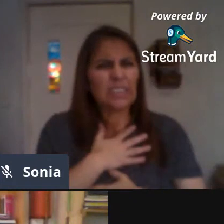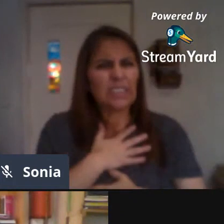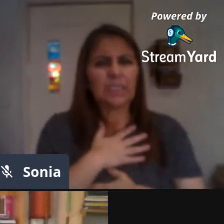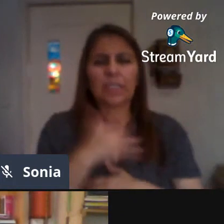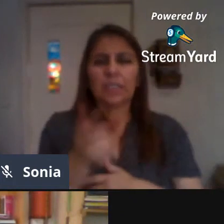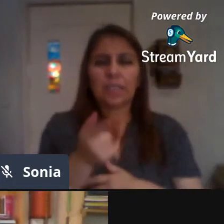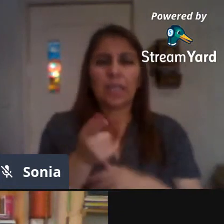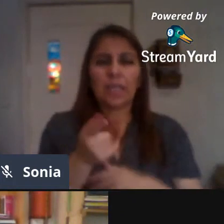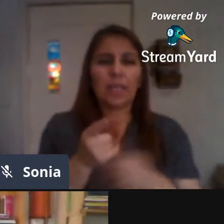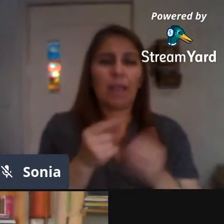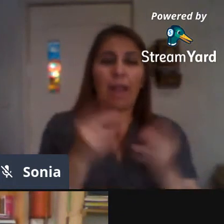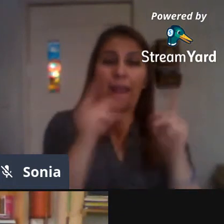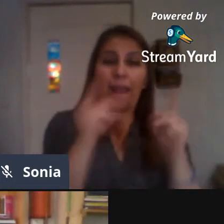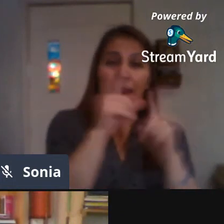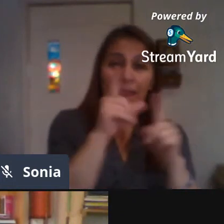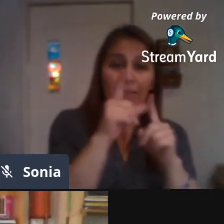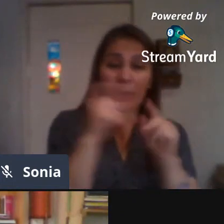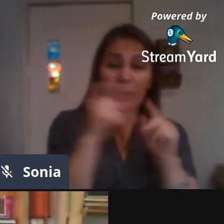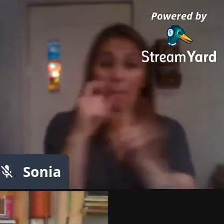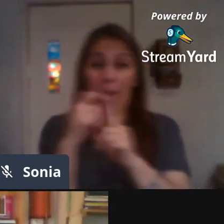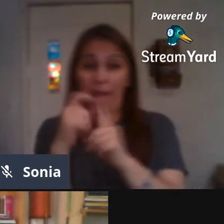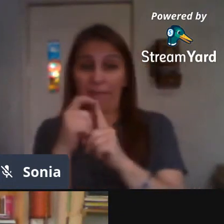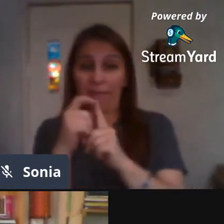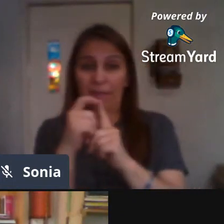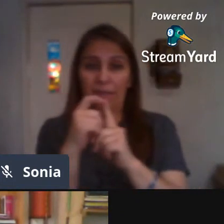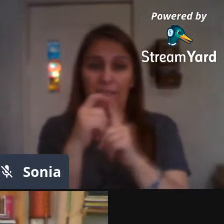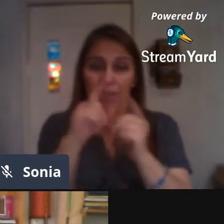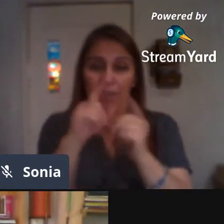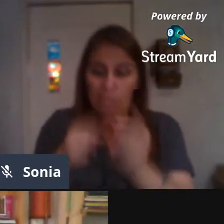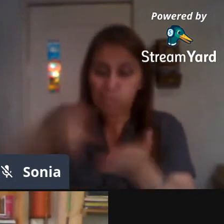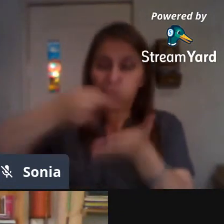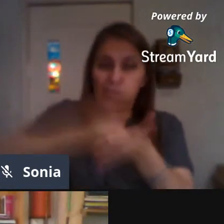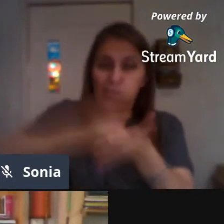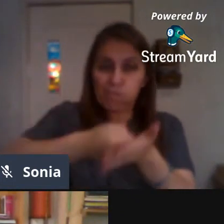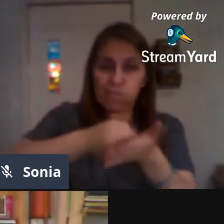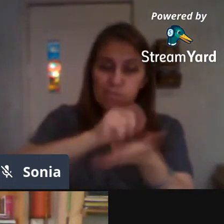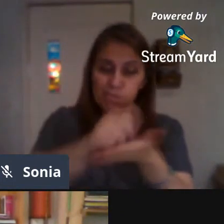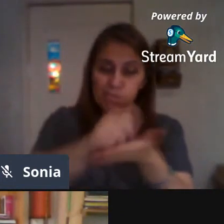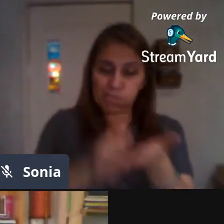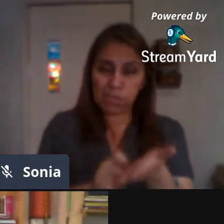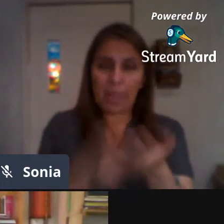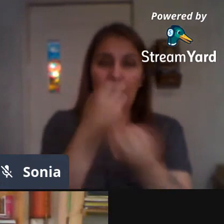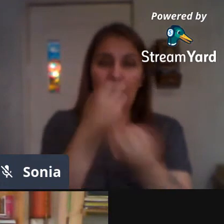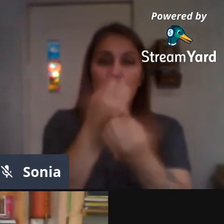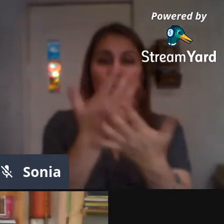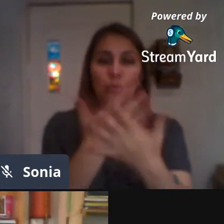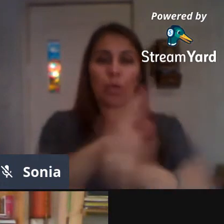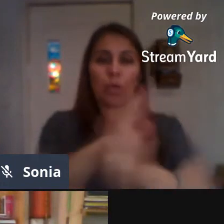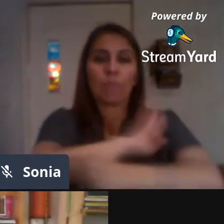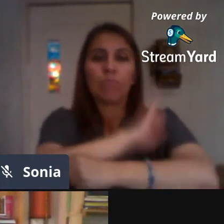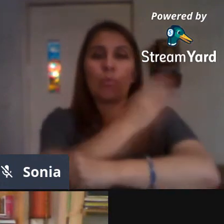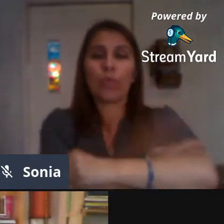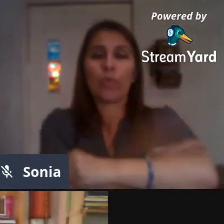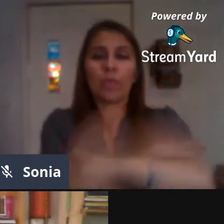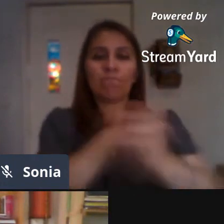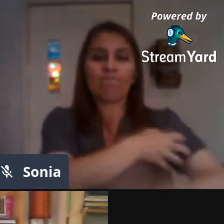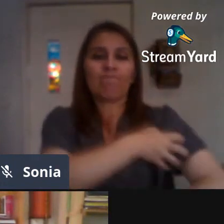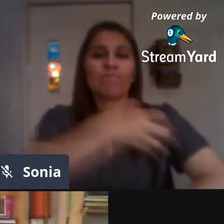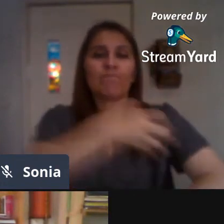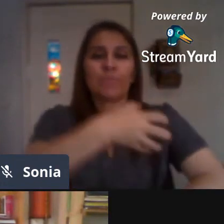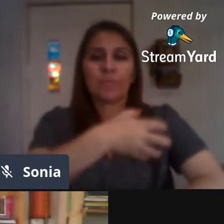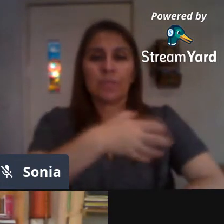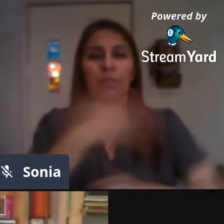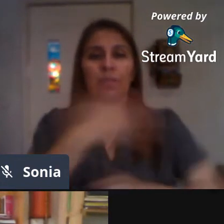de la palabra termina en esas estructuras de poder no donde lamentablemente pues como que la cultura y